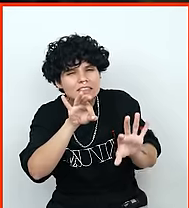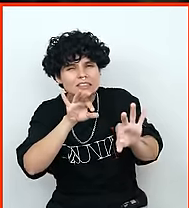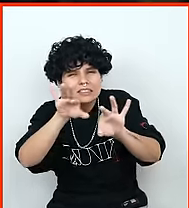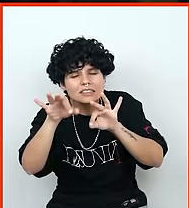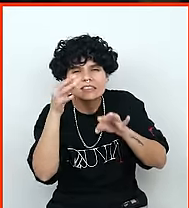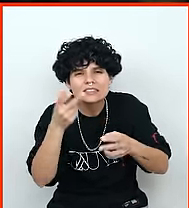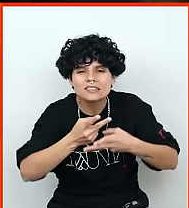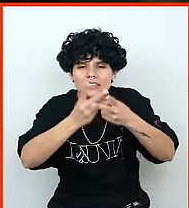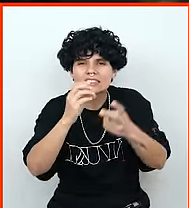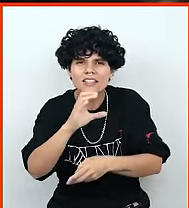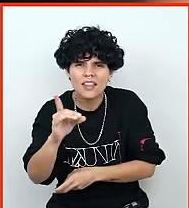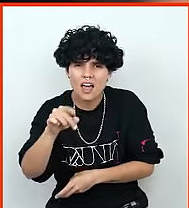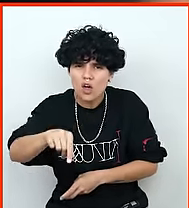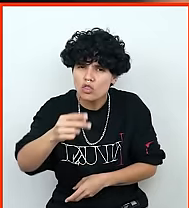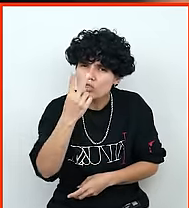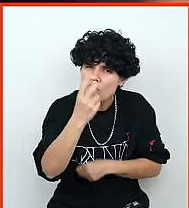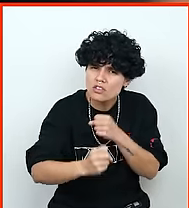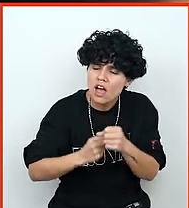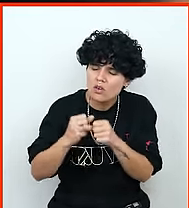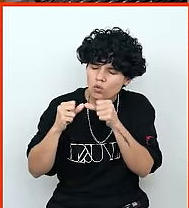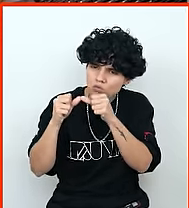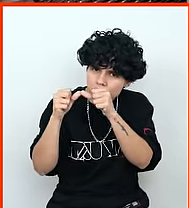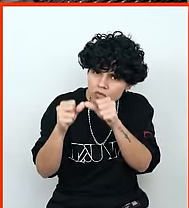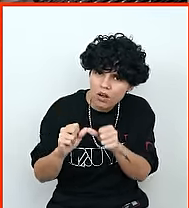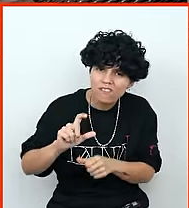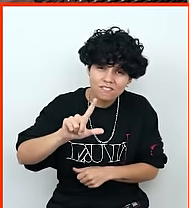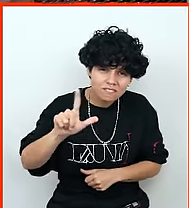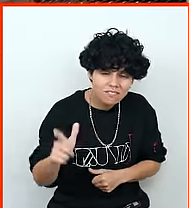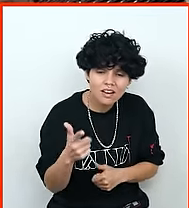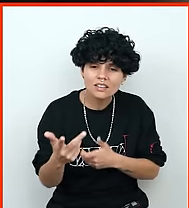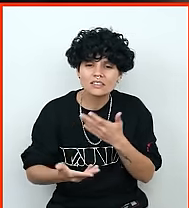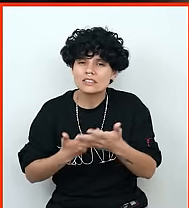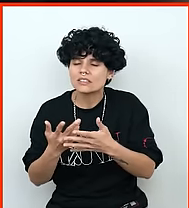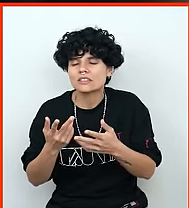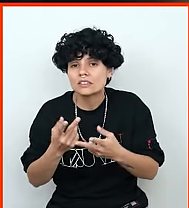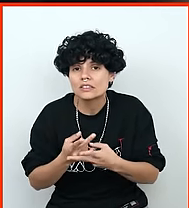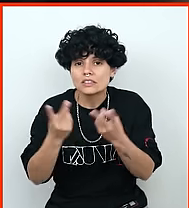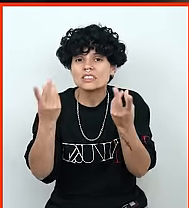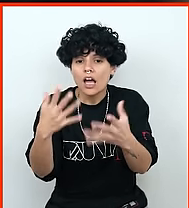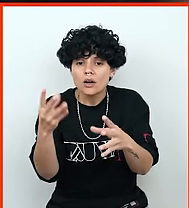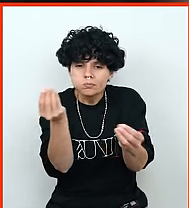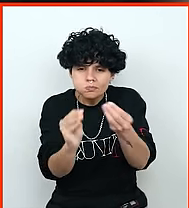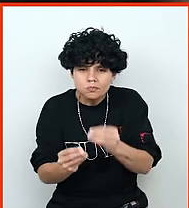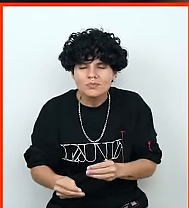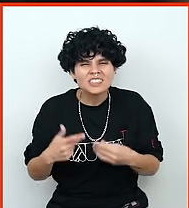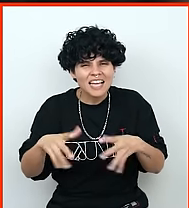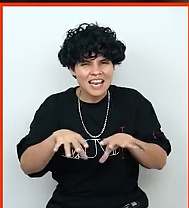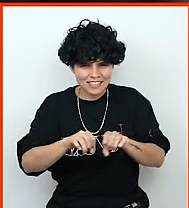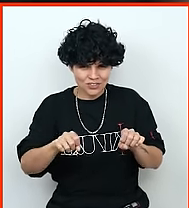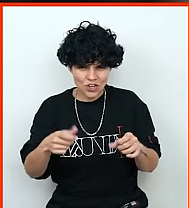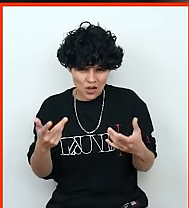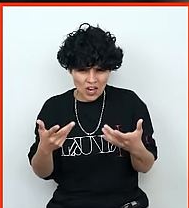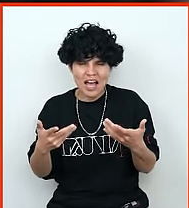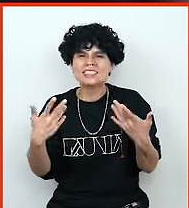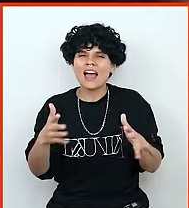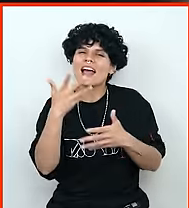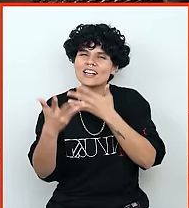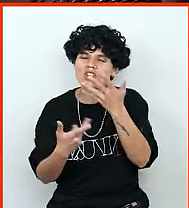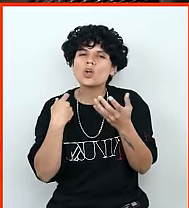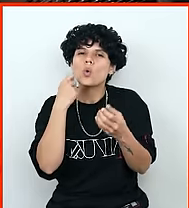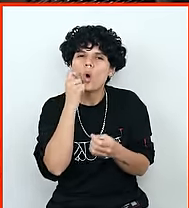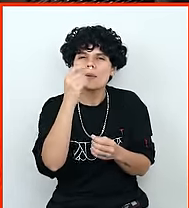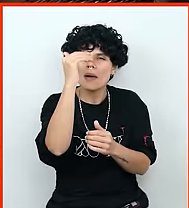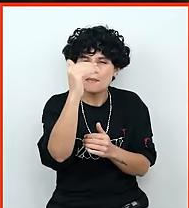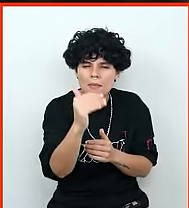una. ¿Cuánto te demoraba este disco? Como 2 años. Caleta, quizá un poco más, 3. Sí. Pero ya estoy en ese punto en el cual ya tengo todas